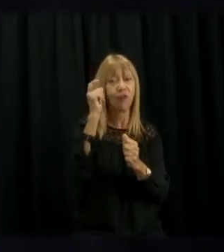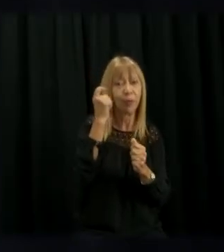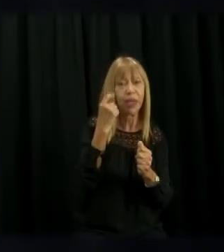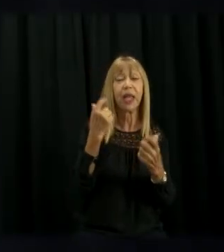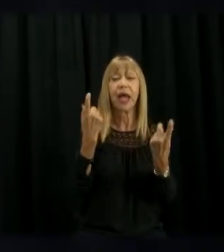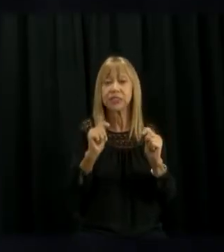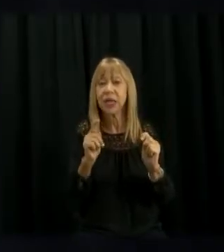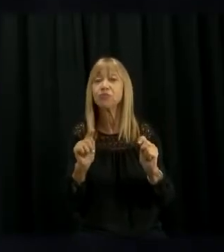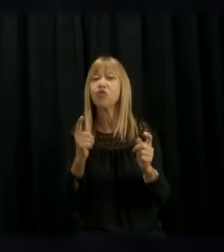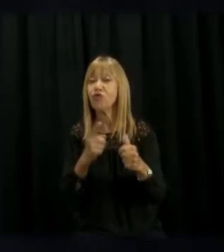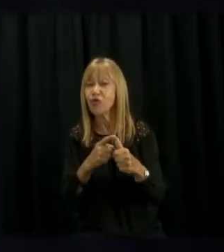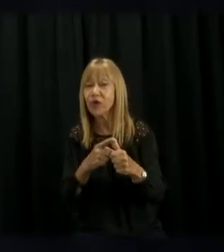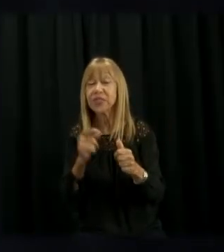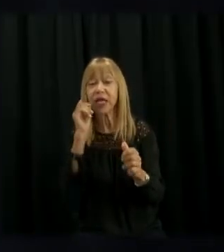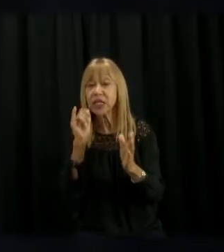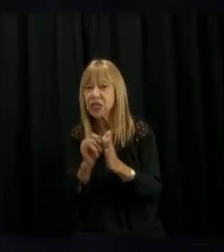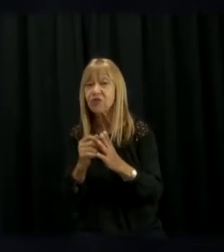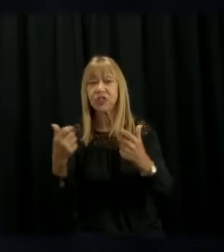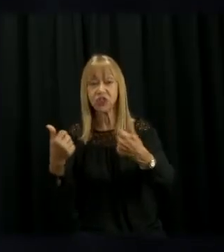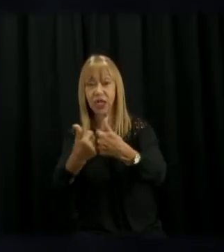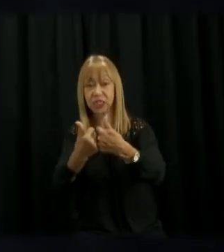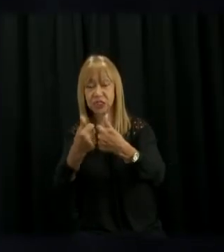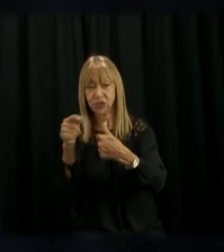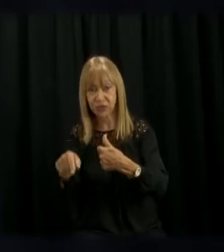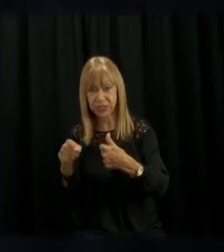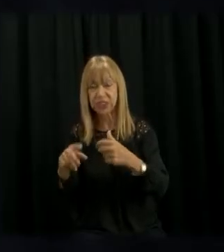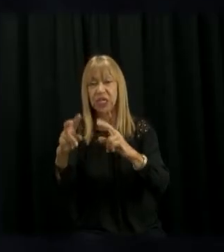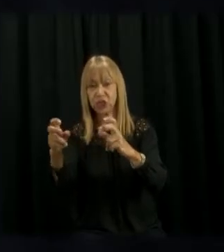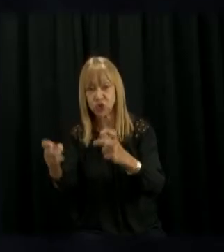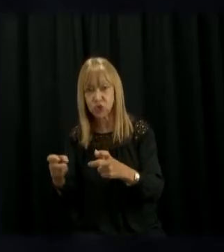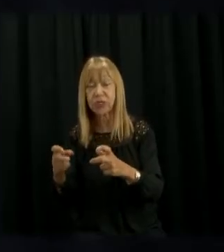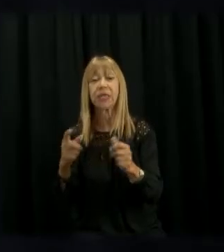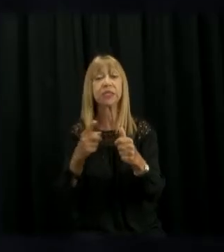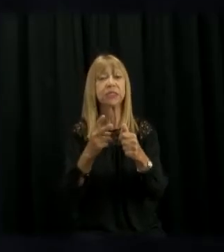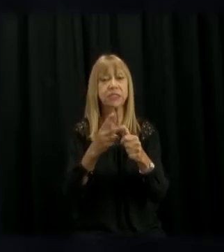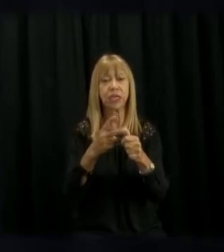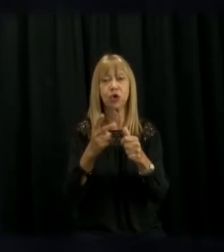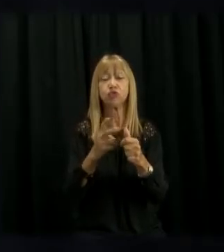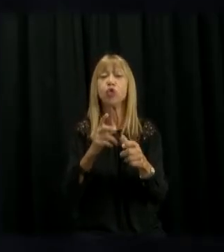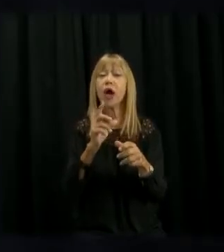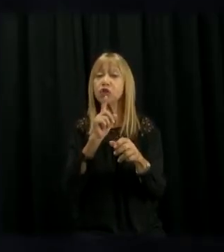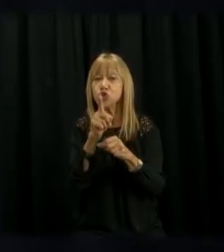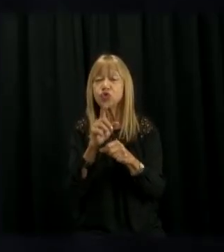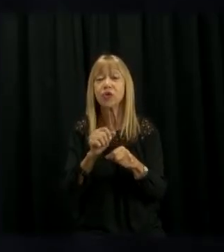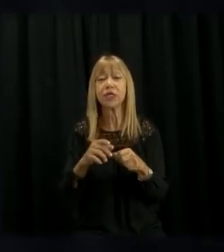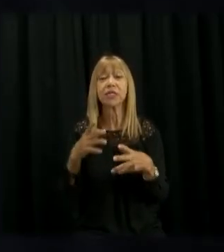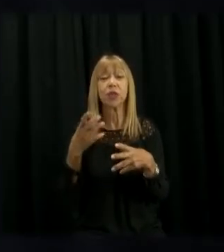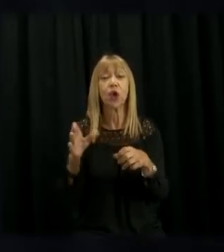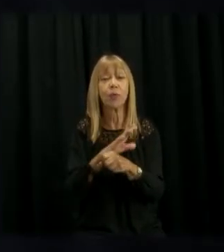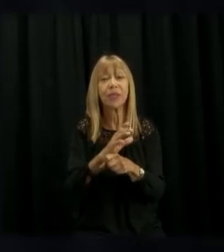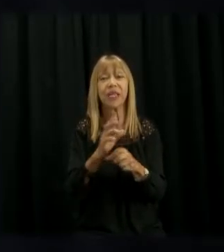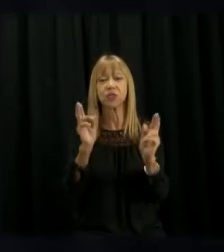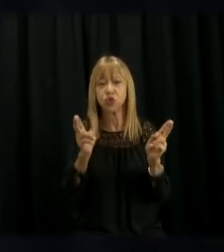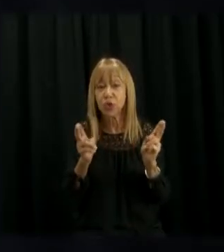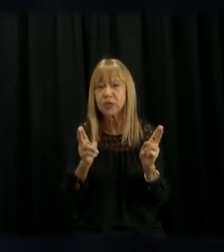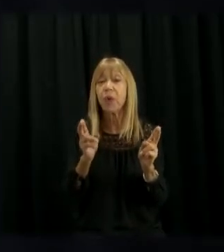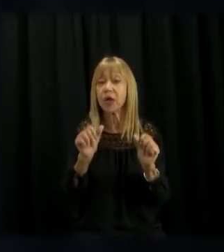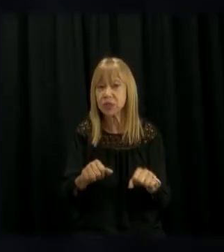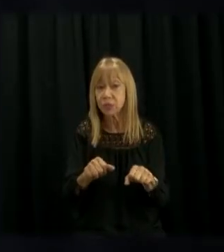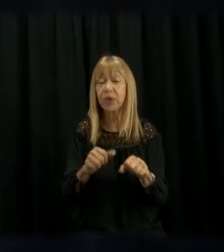activamente con el gobierno para poder identificar los desafíos para esto y para asegurarse de que